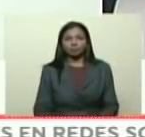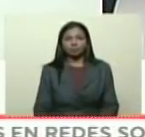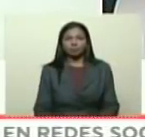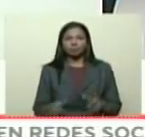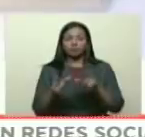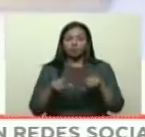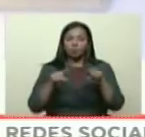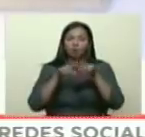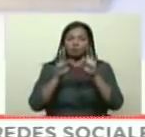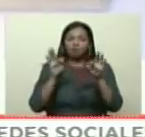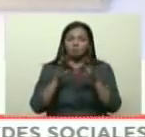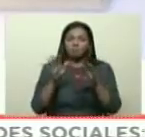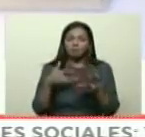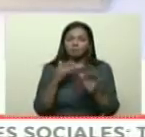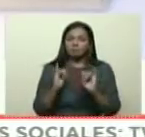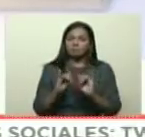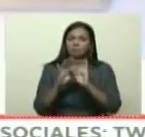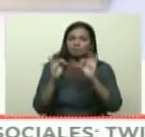Igualmente, en este sentido,